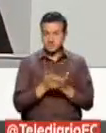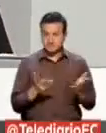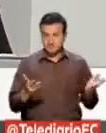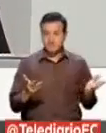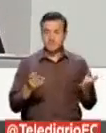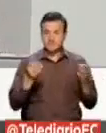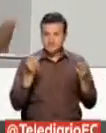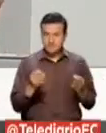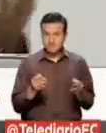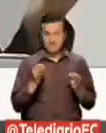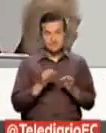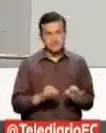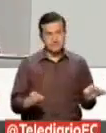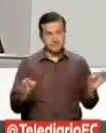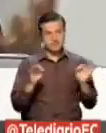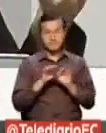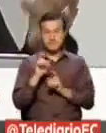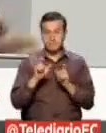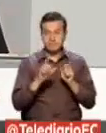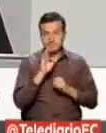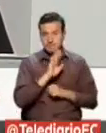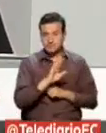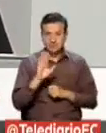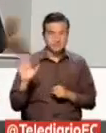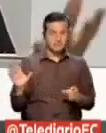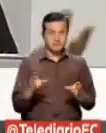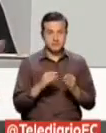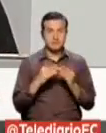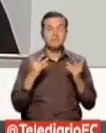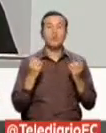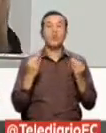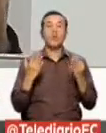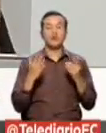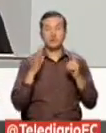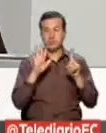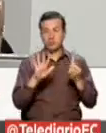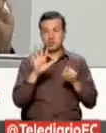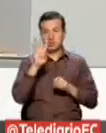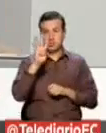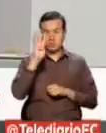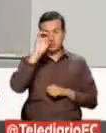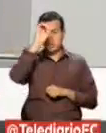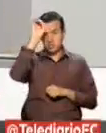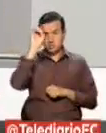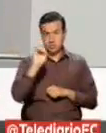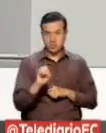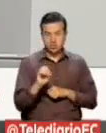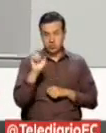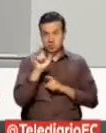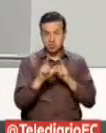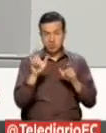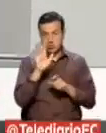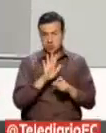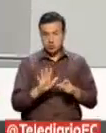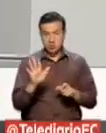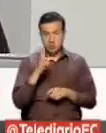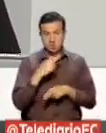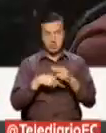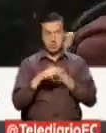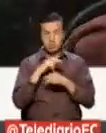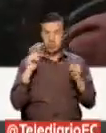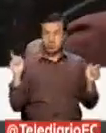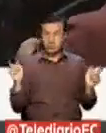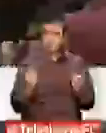apostamos a este importante sector que congrega alrededor del 64% de la población económicamente